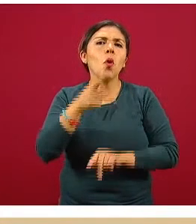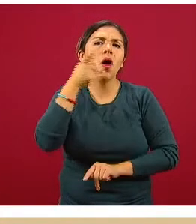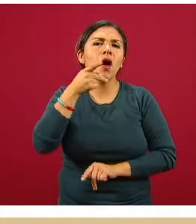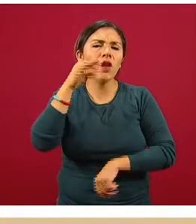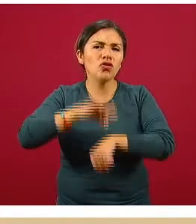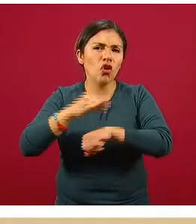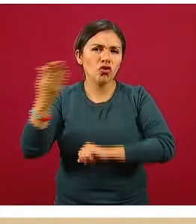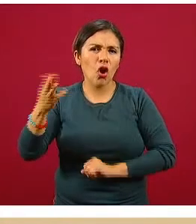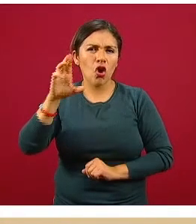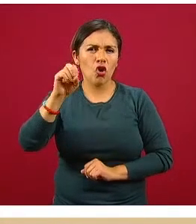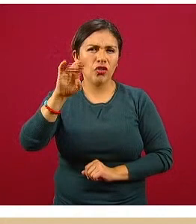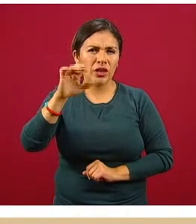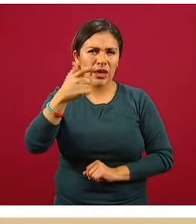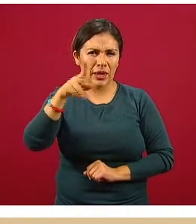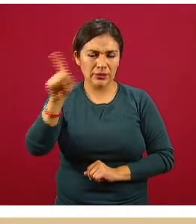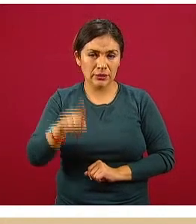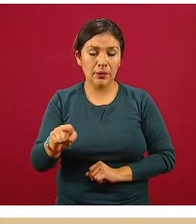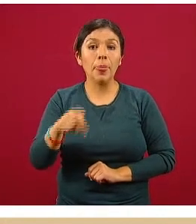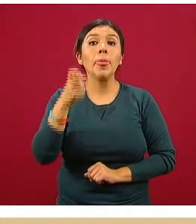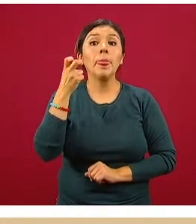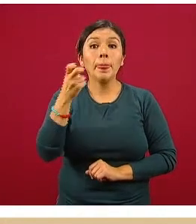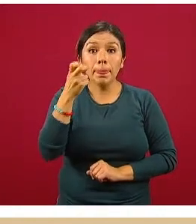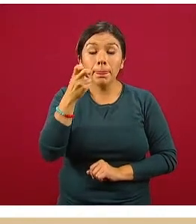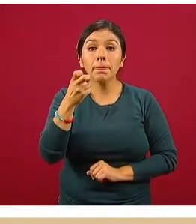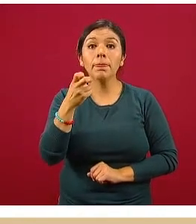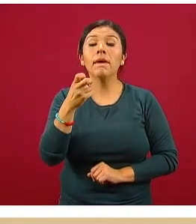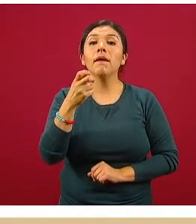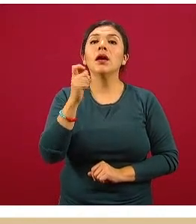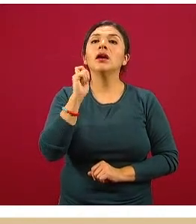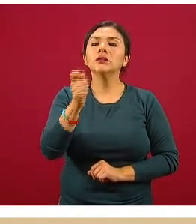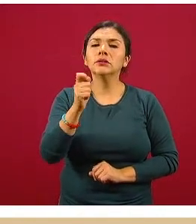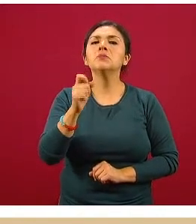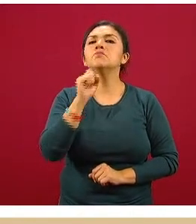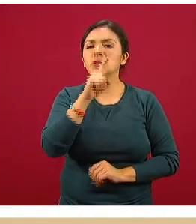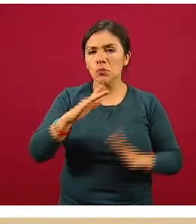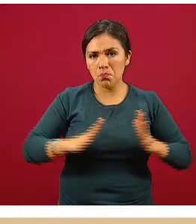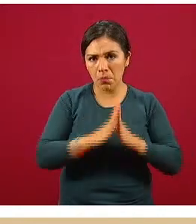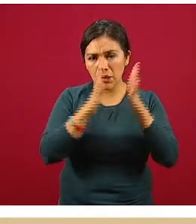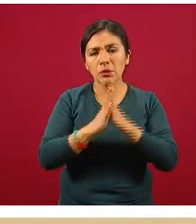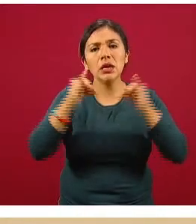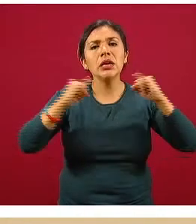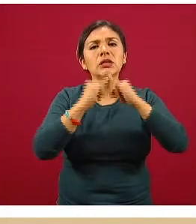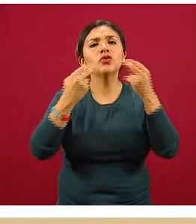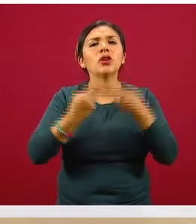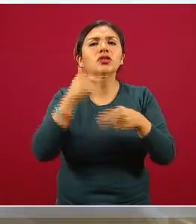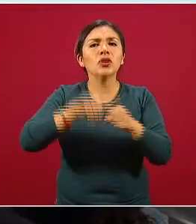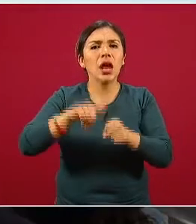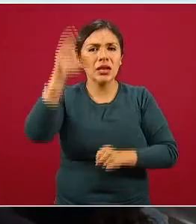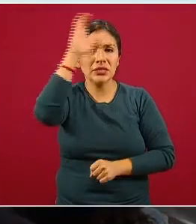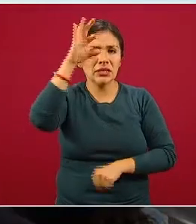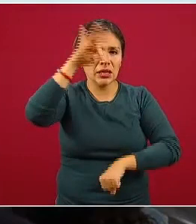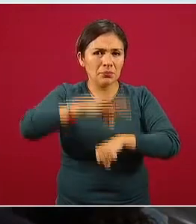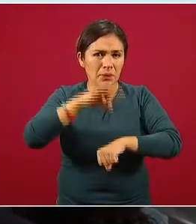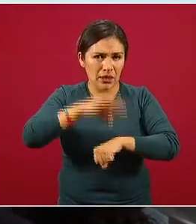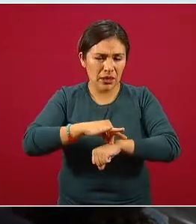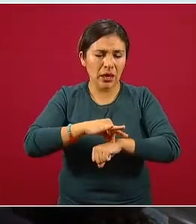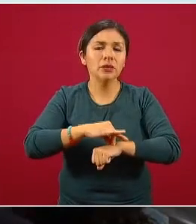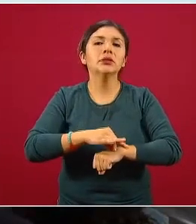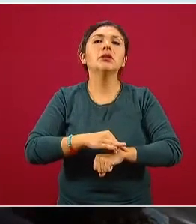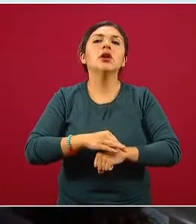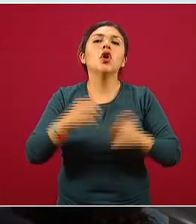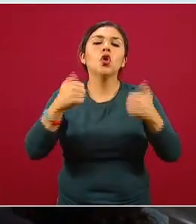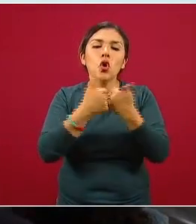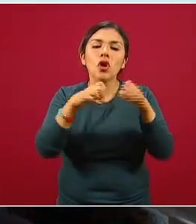En esta intervención participa el Instituto Nacional de Ciencias Médicas y Nutrición, el equipo de salud mental,